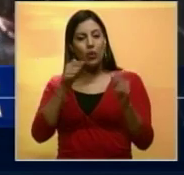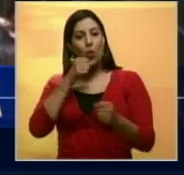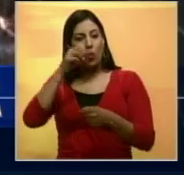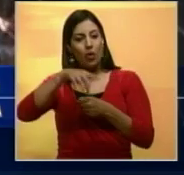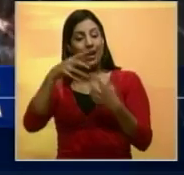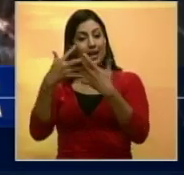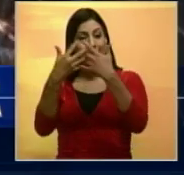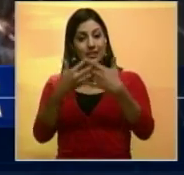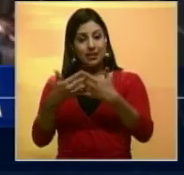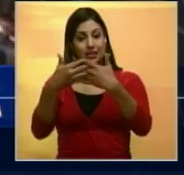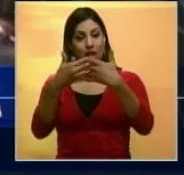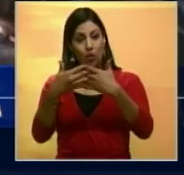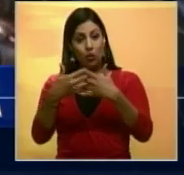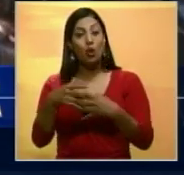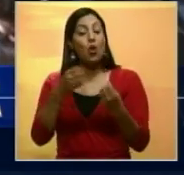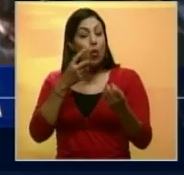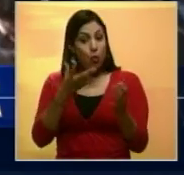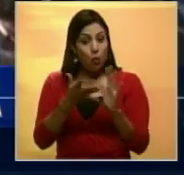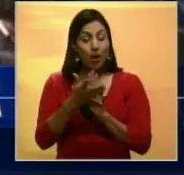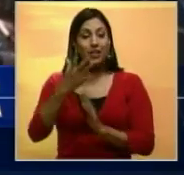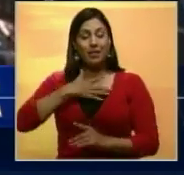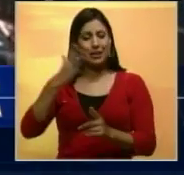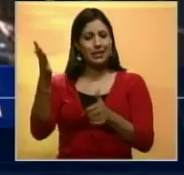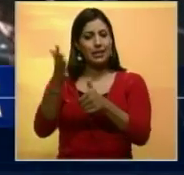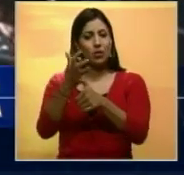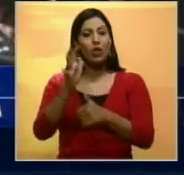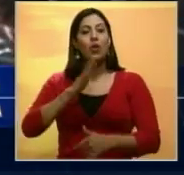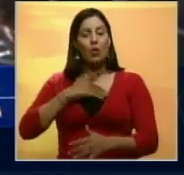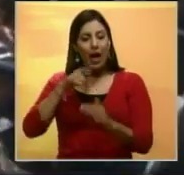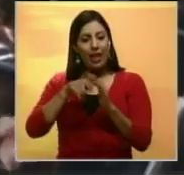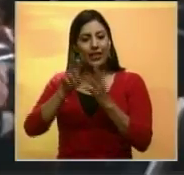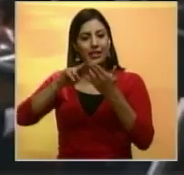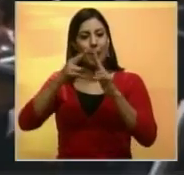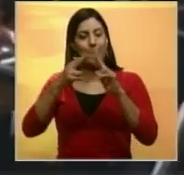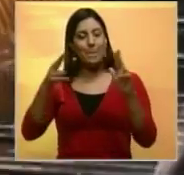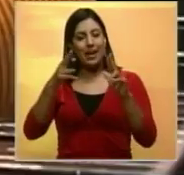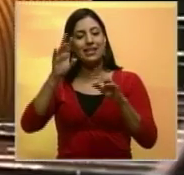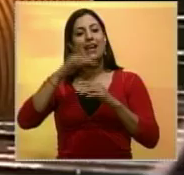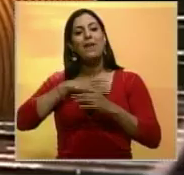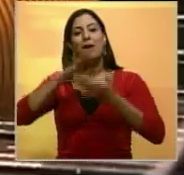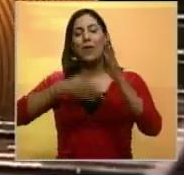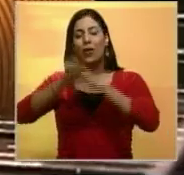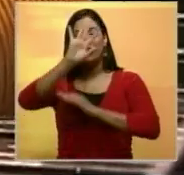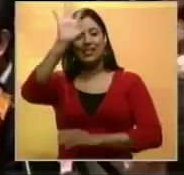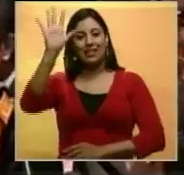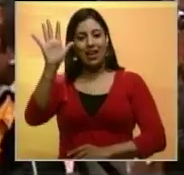en Estados Unidos. Dijo que tras este logro puede entrar en paz en el paraíso.